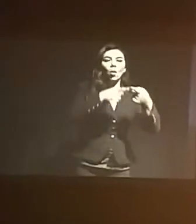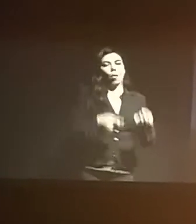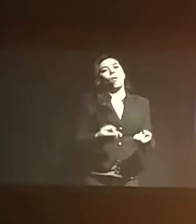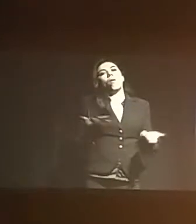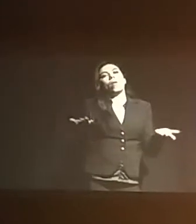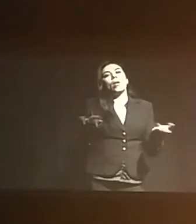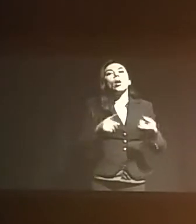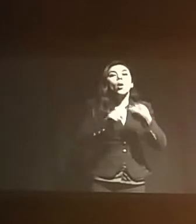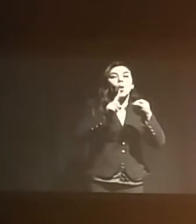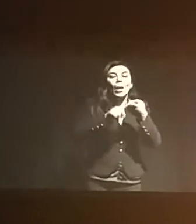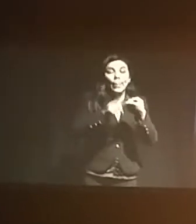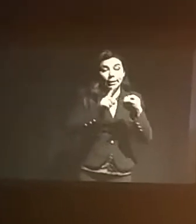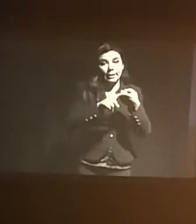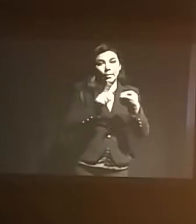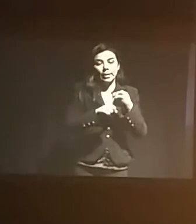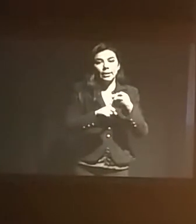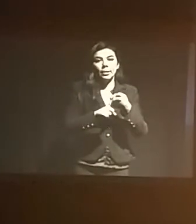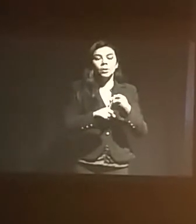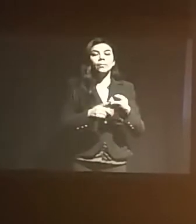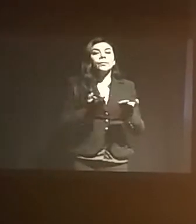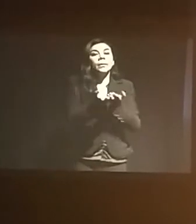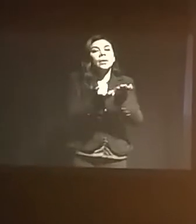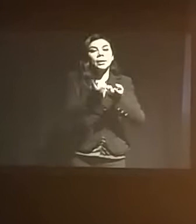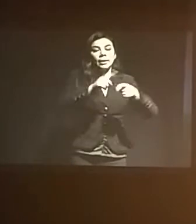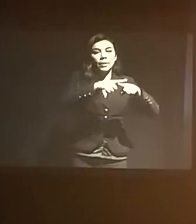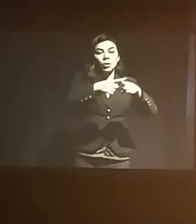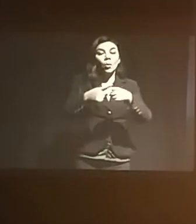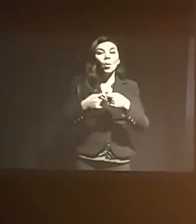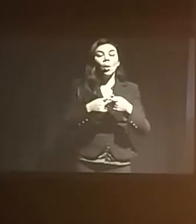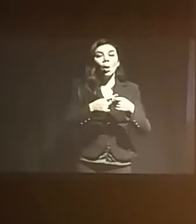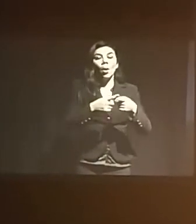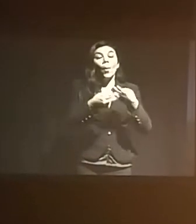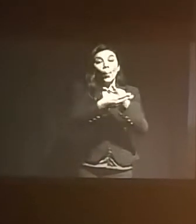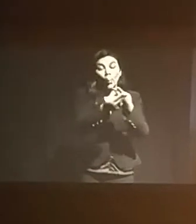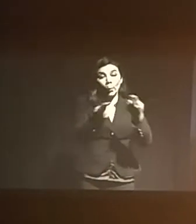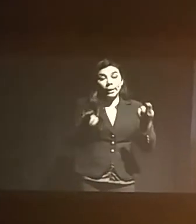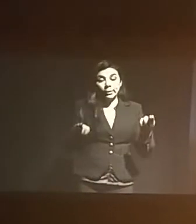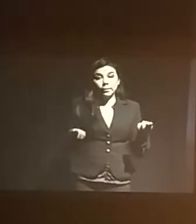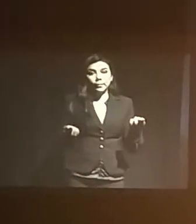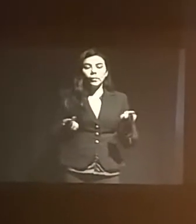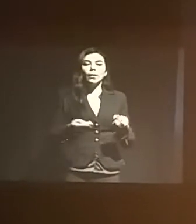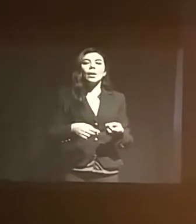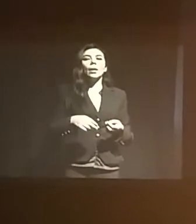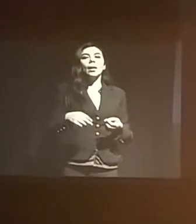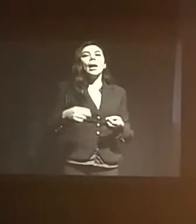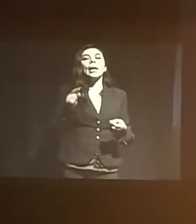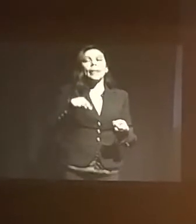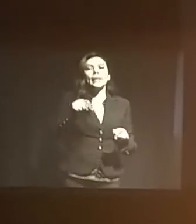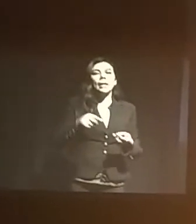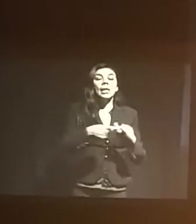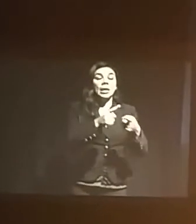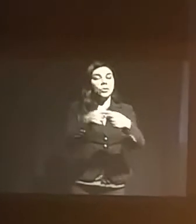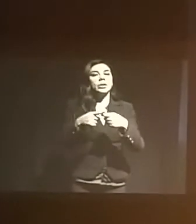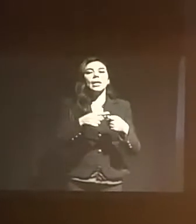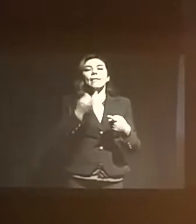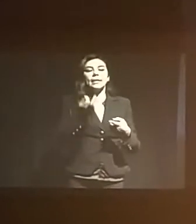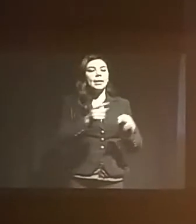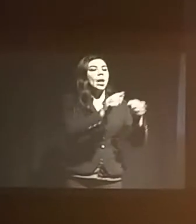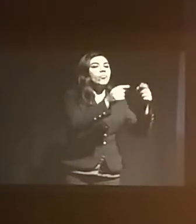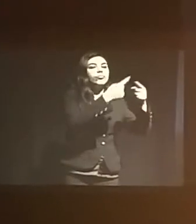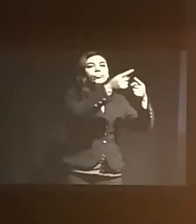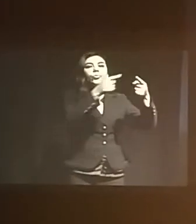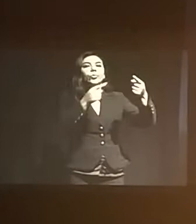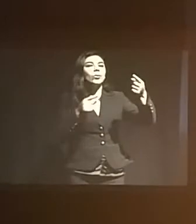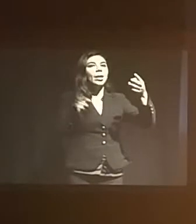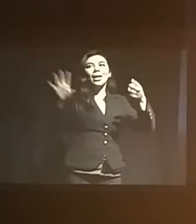participación obvio, porque nosotros desde el servicio público tenemos esta y esta prioridad. Pero la sociedad civil dice, es que yo tengo esta otra. Entonces